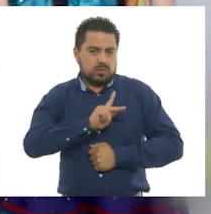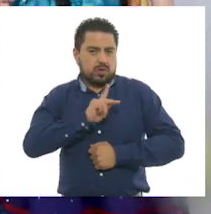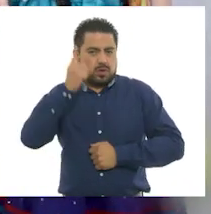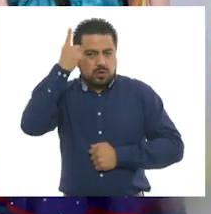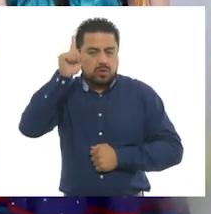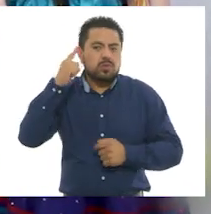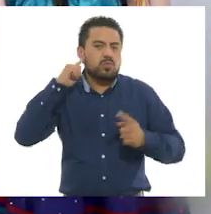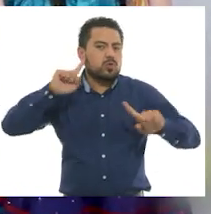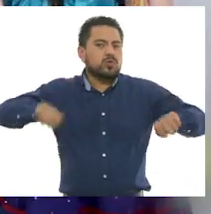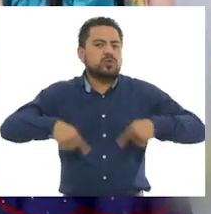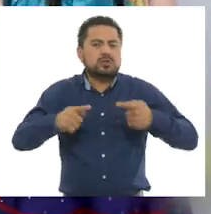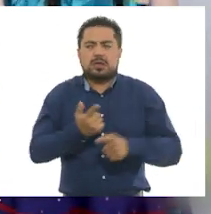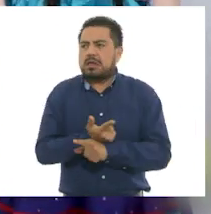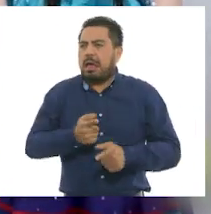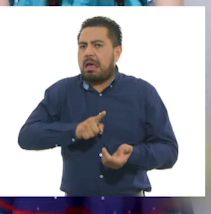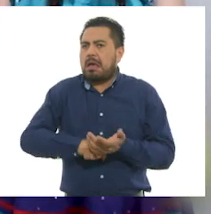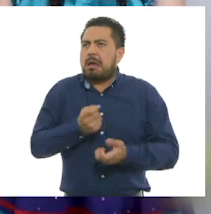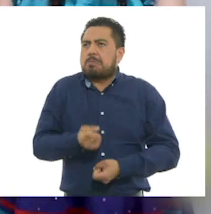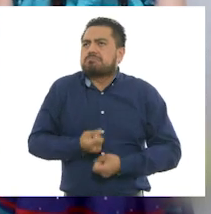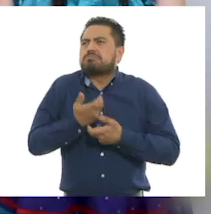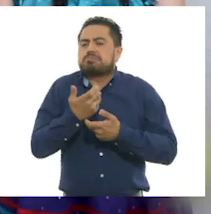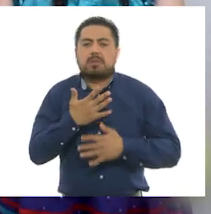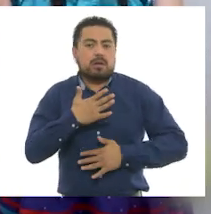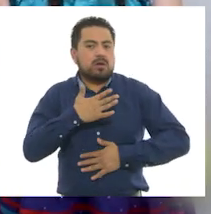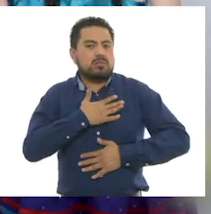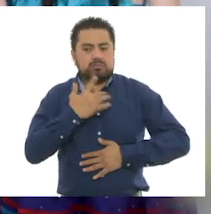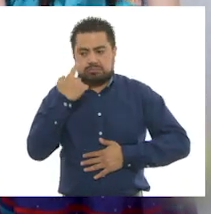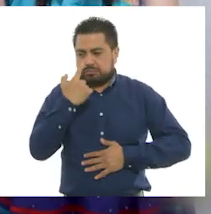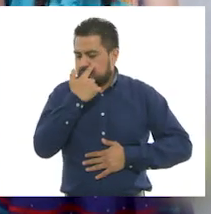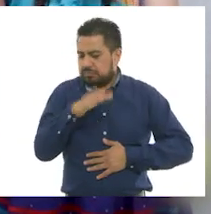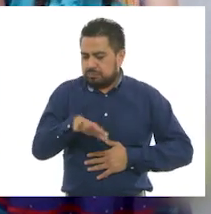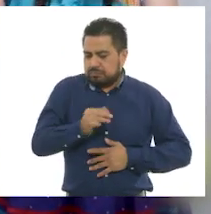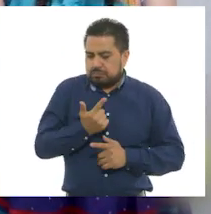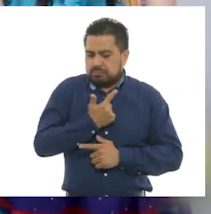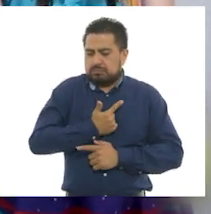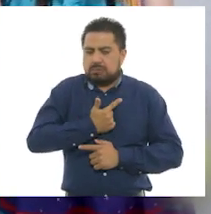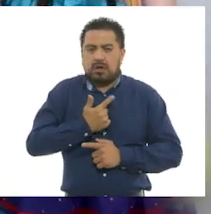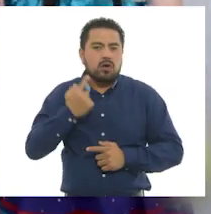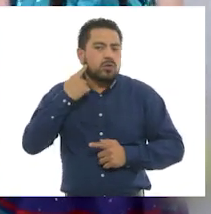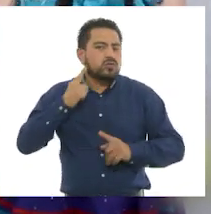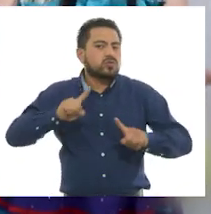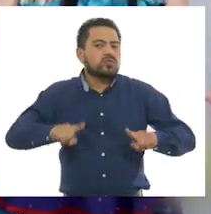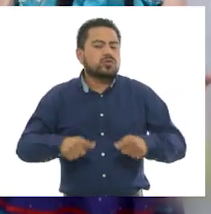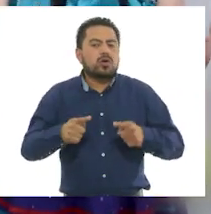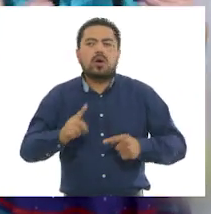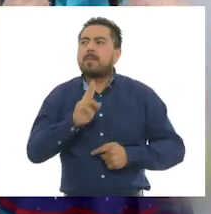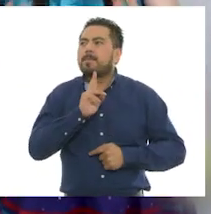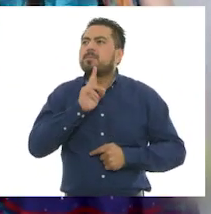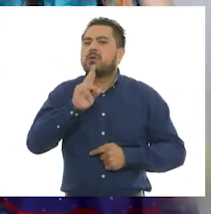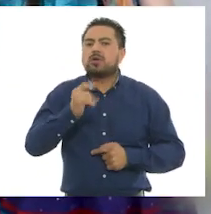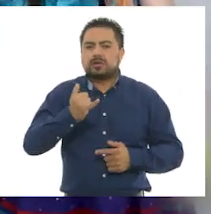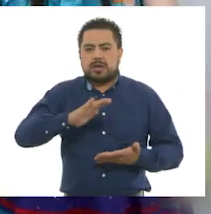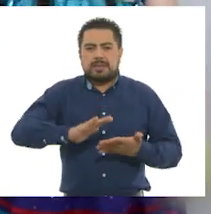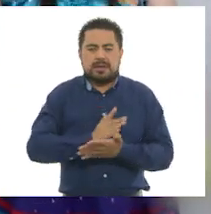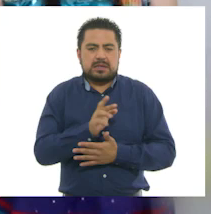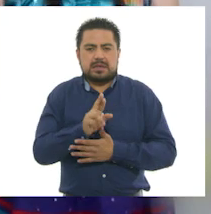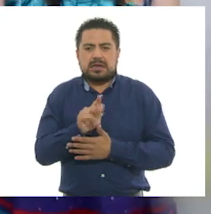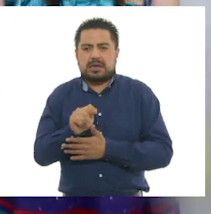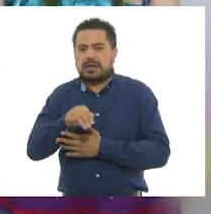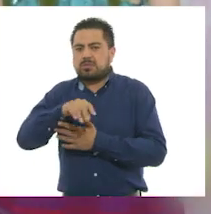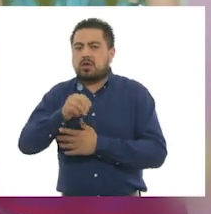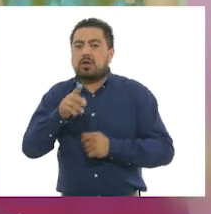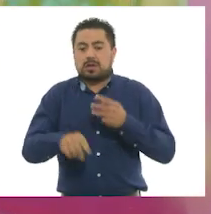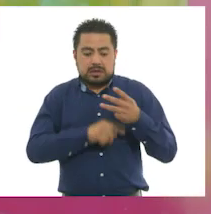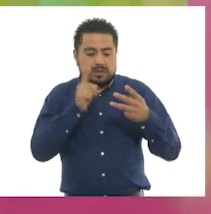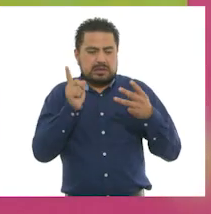música con la plena libertad de expresarnos a nuestro gusto en cuanto a sonido, voz y ritmo. Y el número